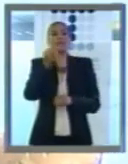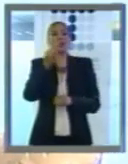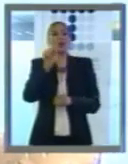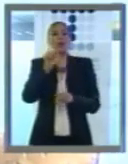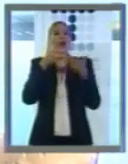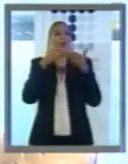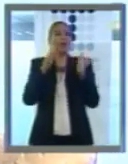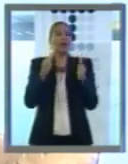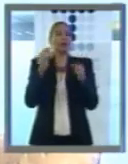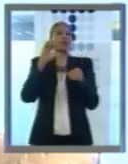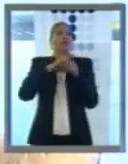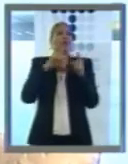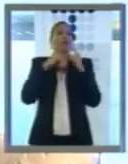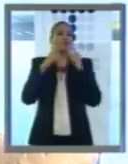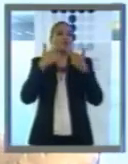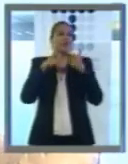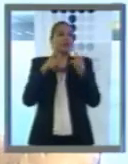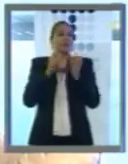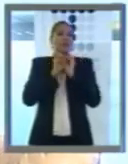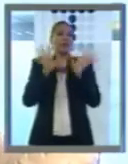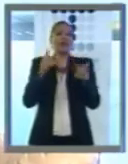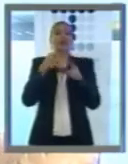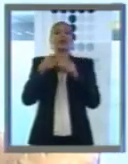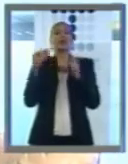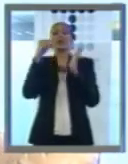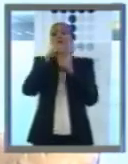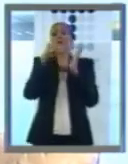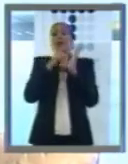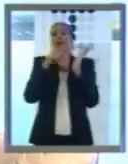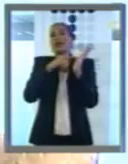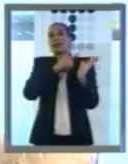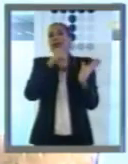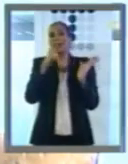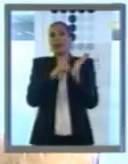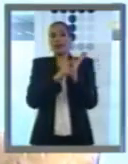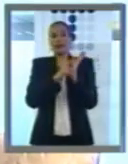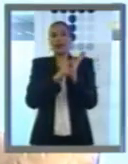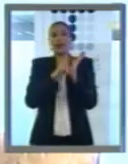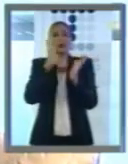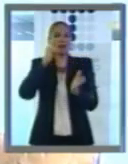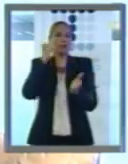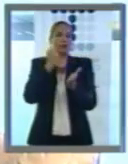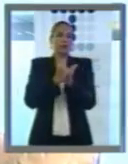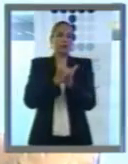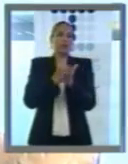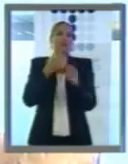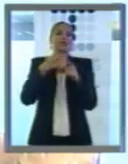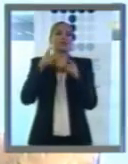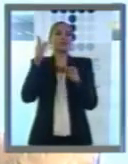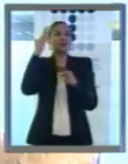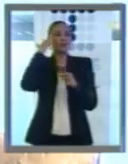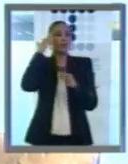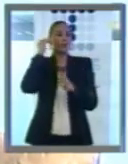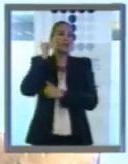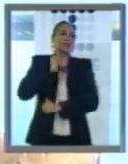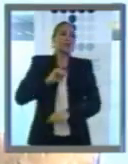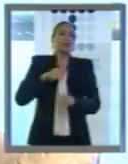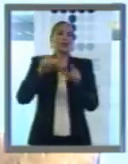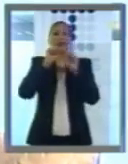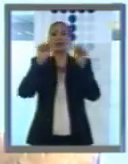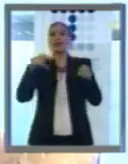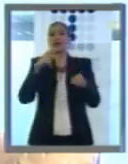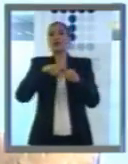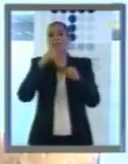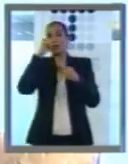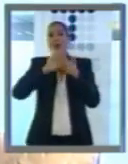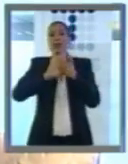la implementación de las leyes que se acaban de aprobar, tanto las correspondientes al Sistema Nacional Anticorrupción